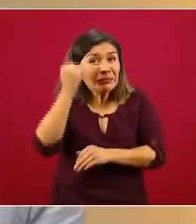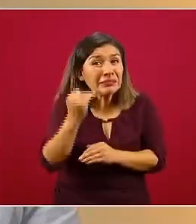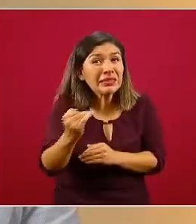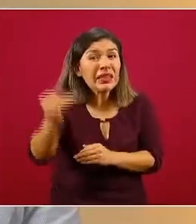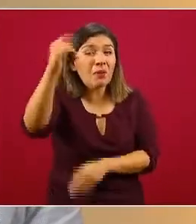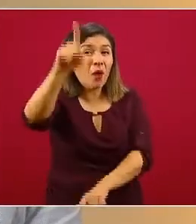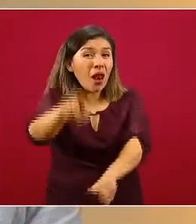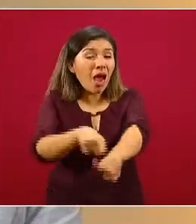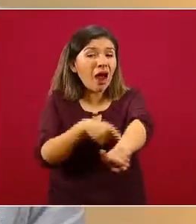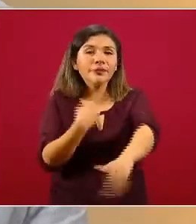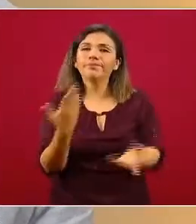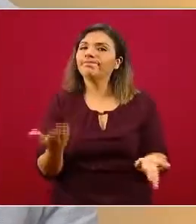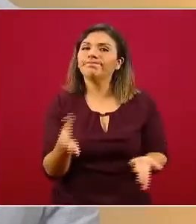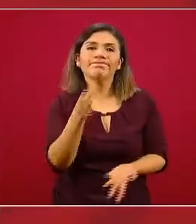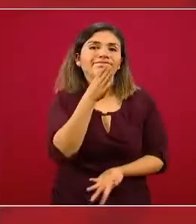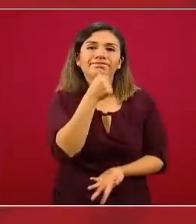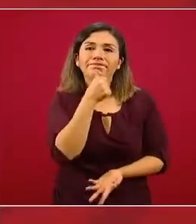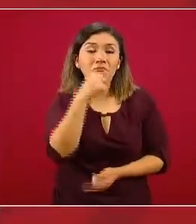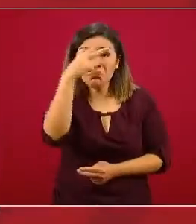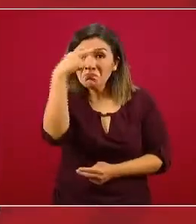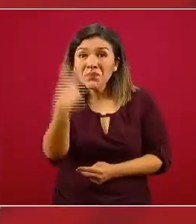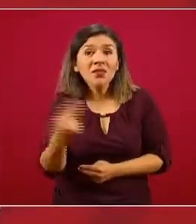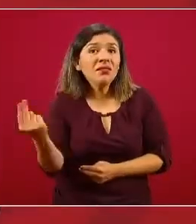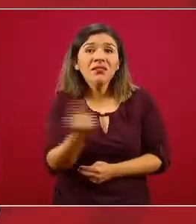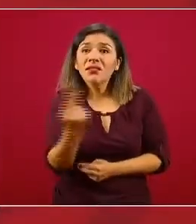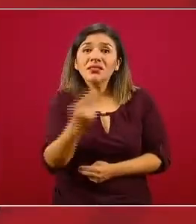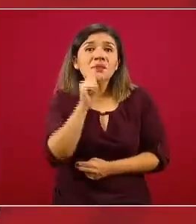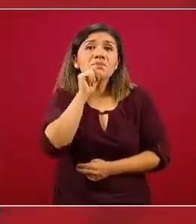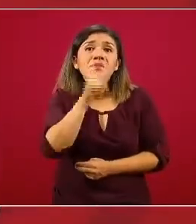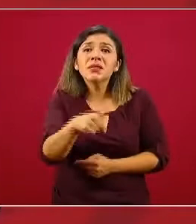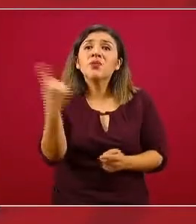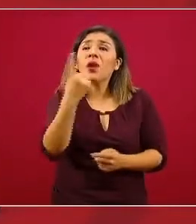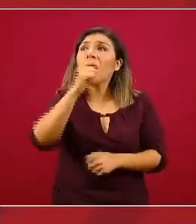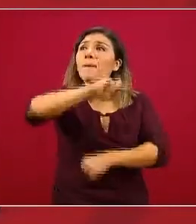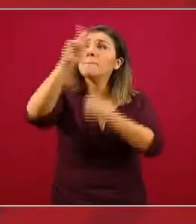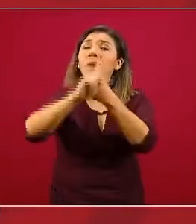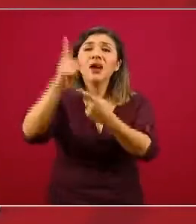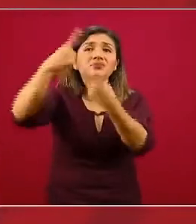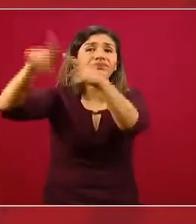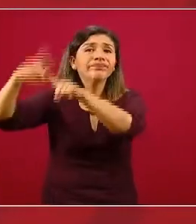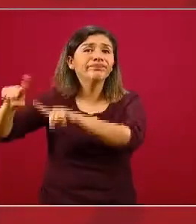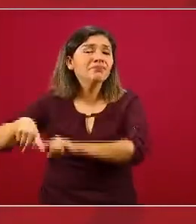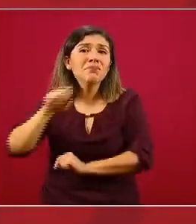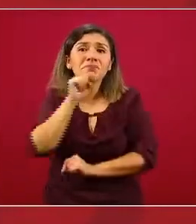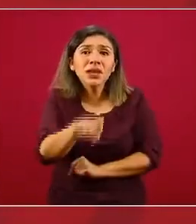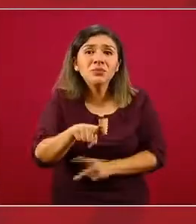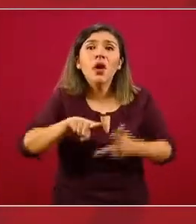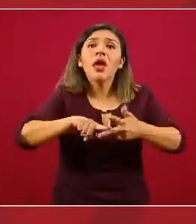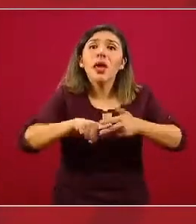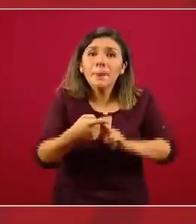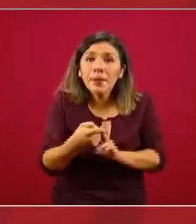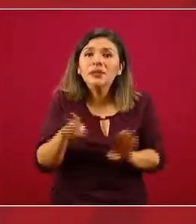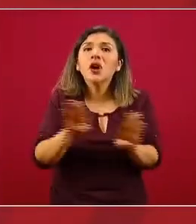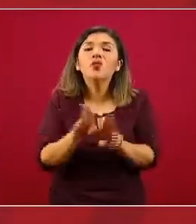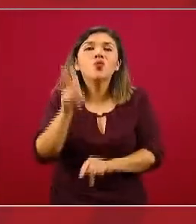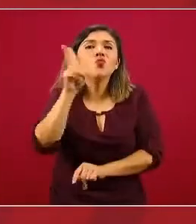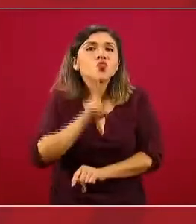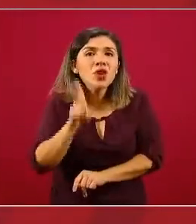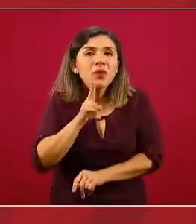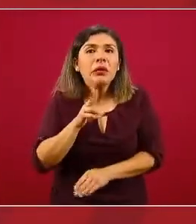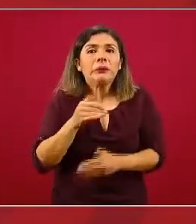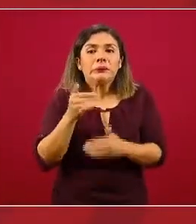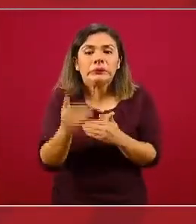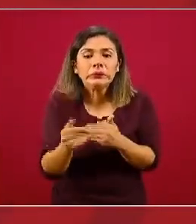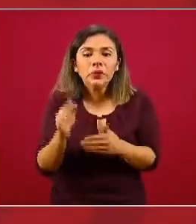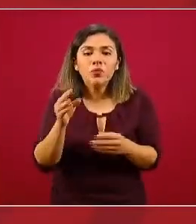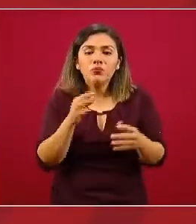demasiado largos. Entonces, México tiene que hacer lo mismo que han hecho otros países, empezar a ensayar sus